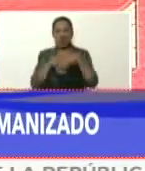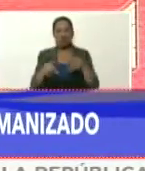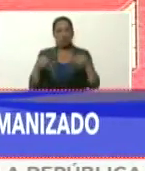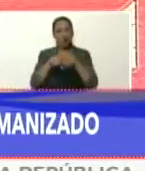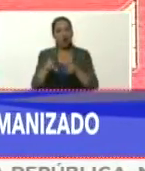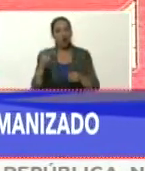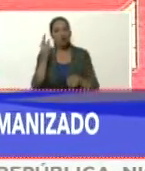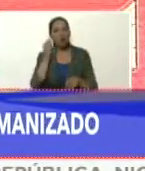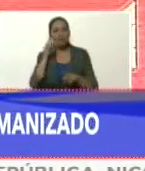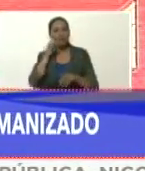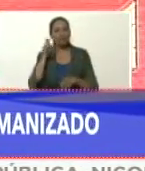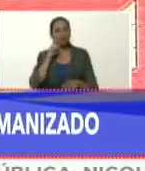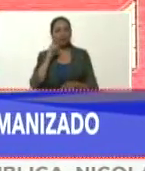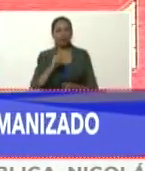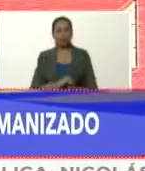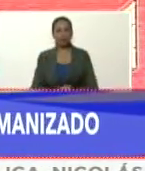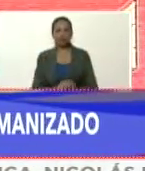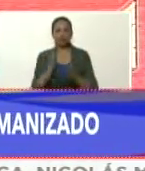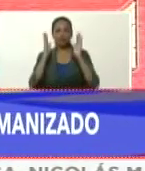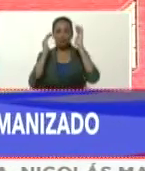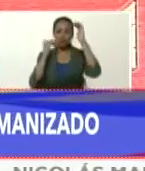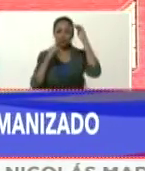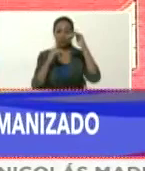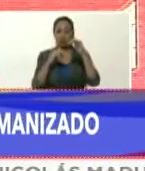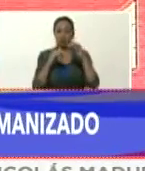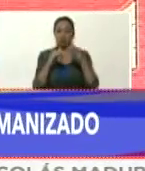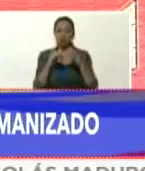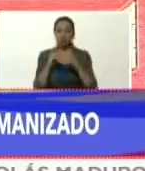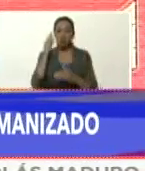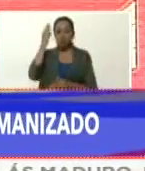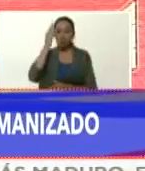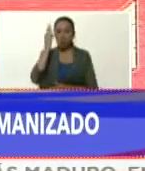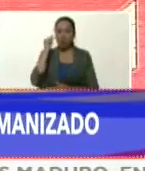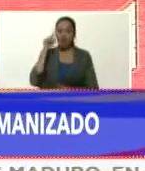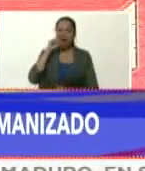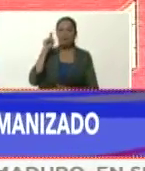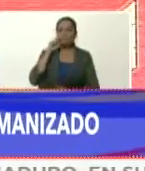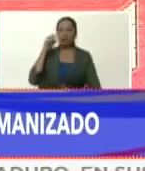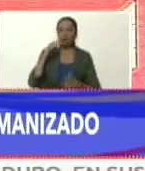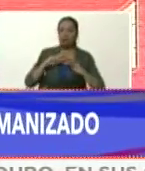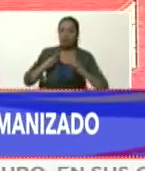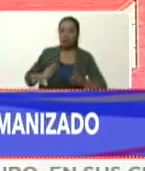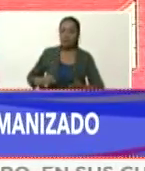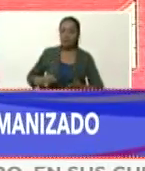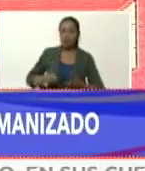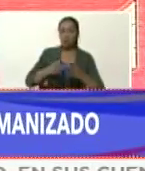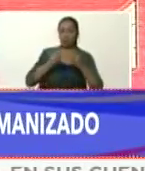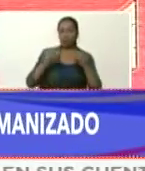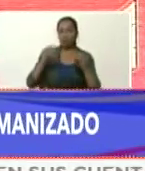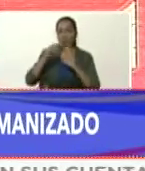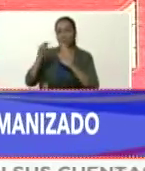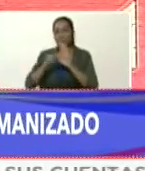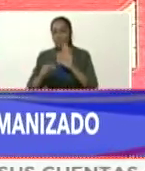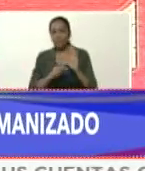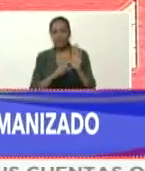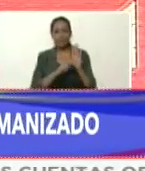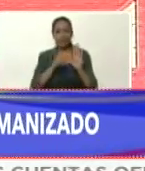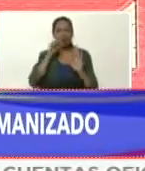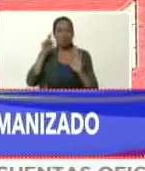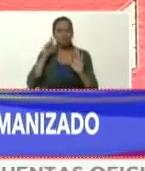mujer embarazada, de atención con concepto de parto humanizado de todos los partos del país,